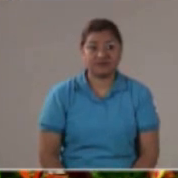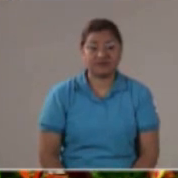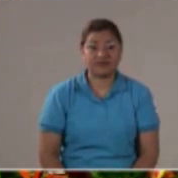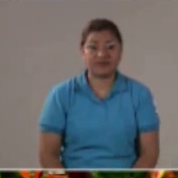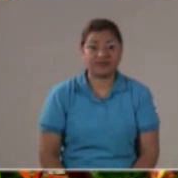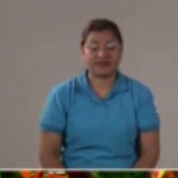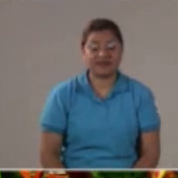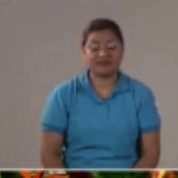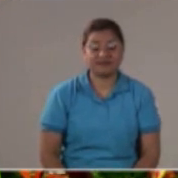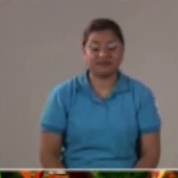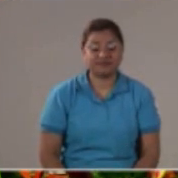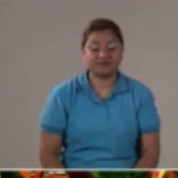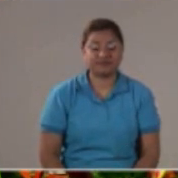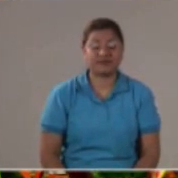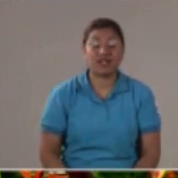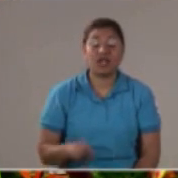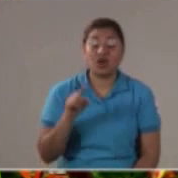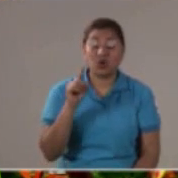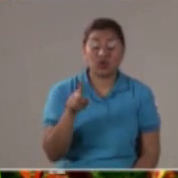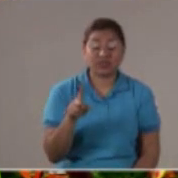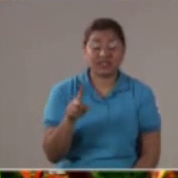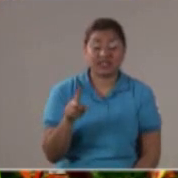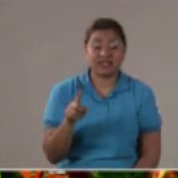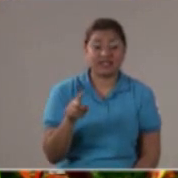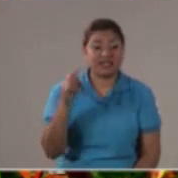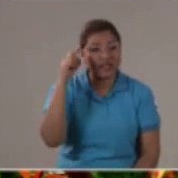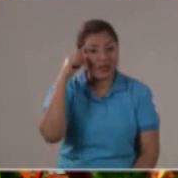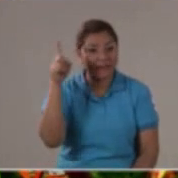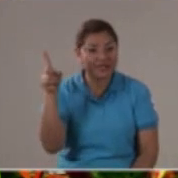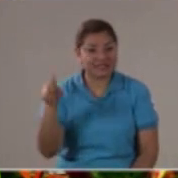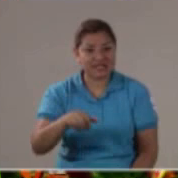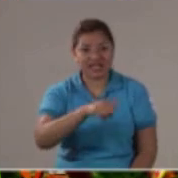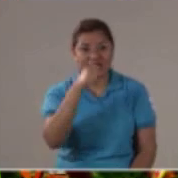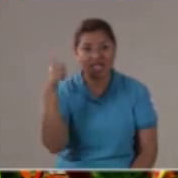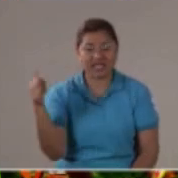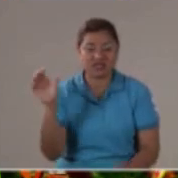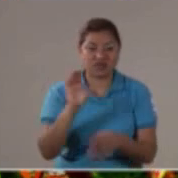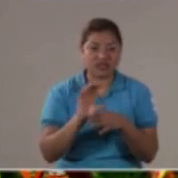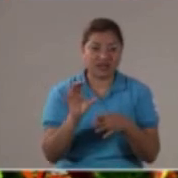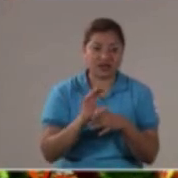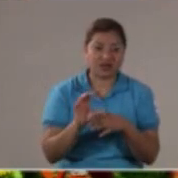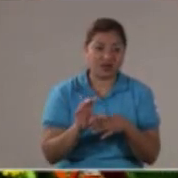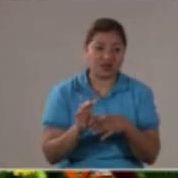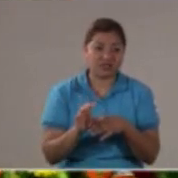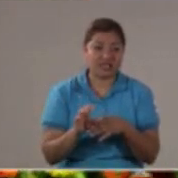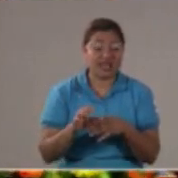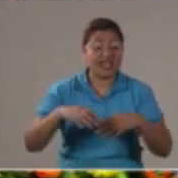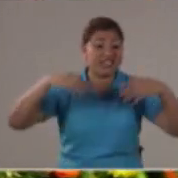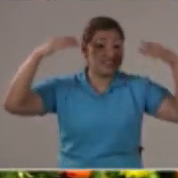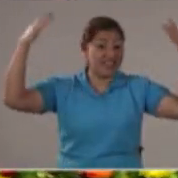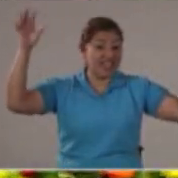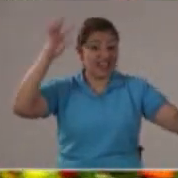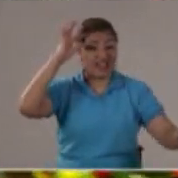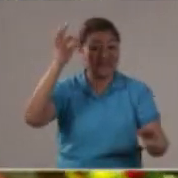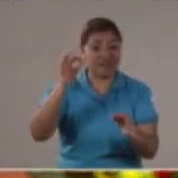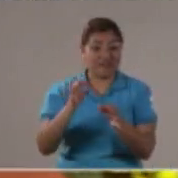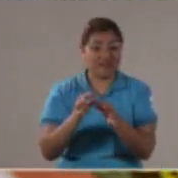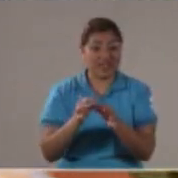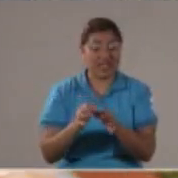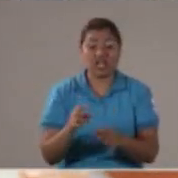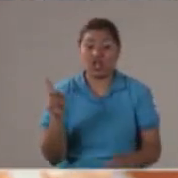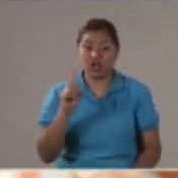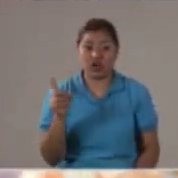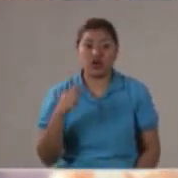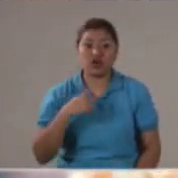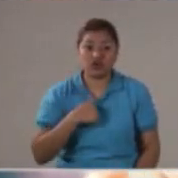como quiera. Yo no soy de la corriente de la superfe, no soy de la corriente de la superfe, pero sí soy de la corriente de la Biblia. La